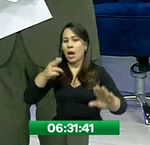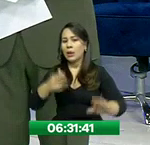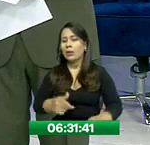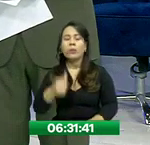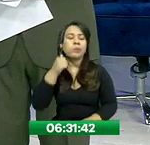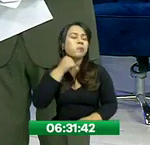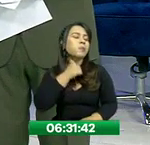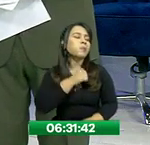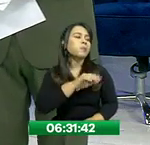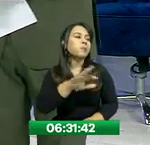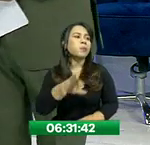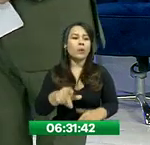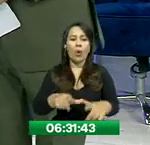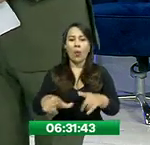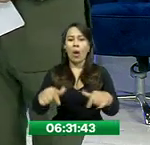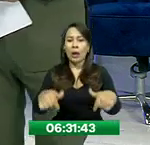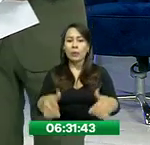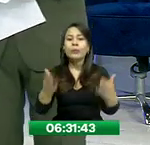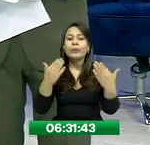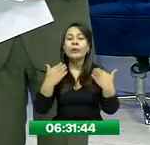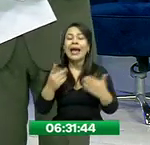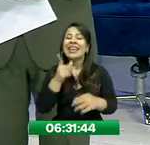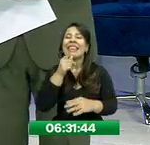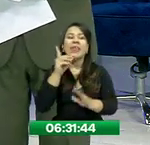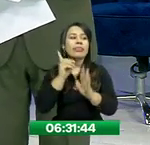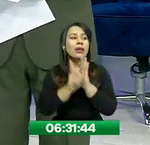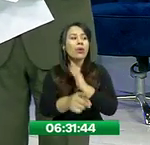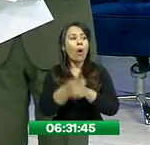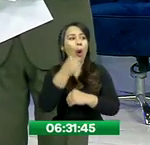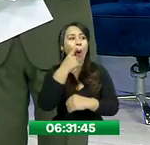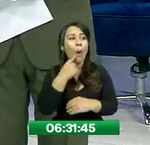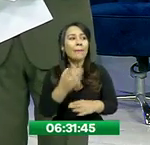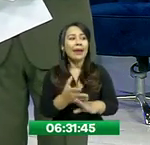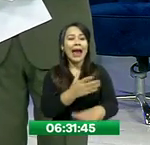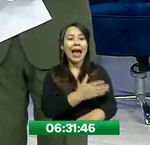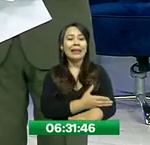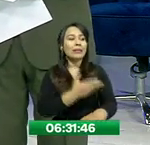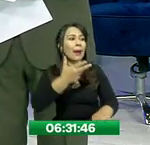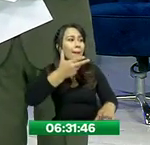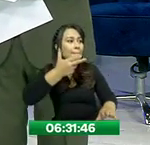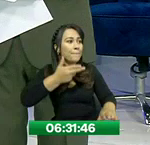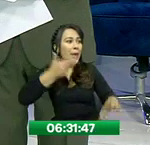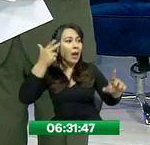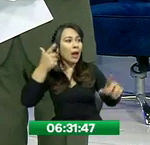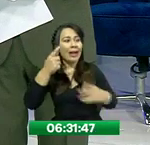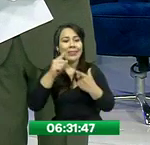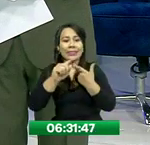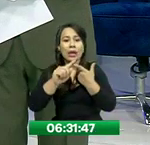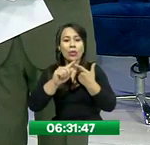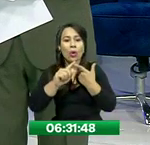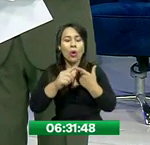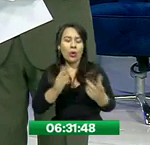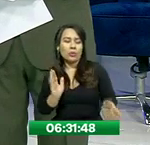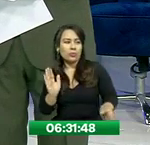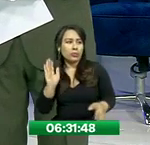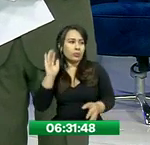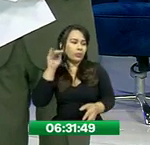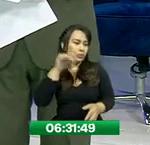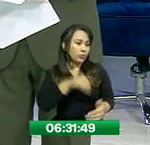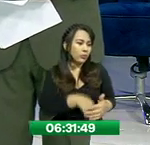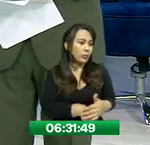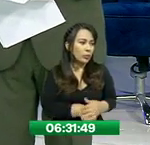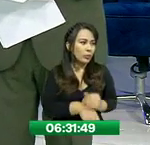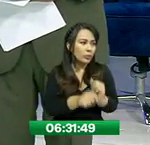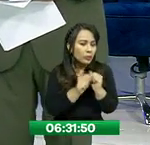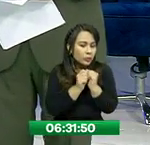un asalto en la ciudad de Guayaquil. Según la denuncia, el hombre, tras recibir un disparo en el dedo, se lanzó al suelo y